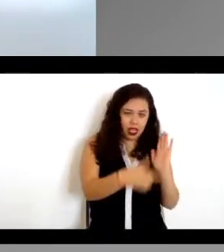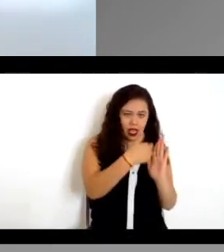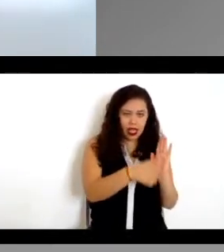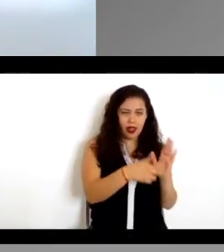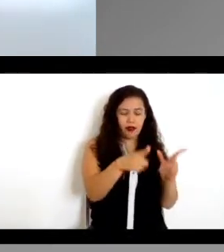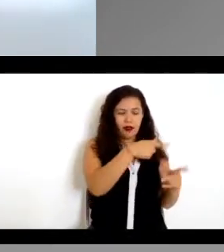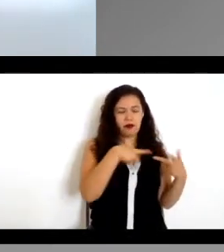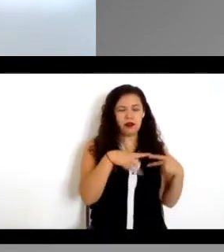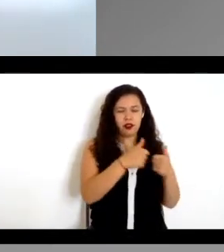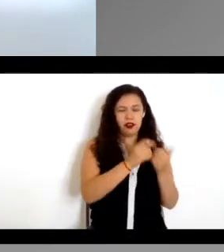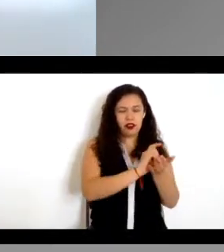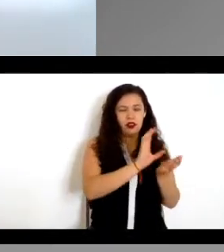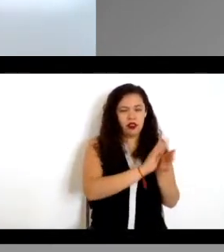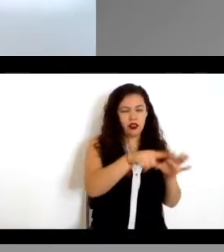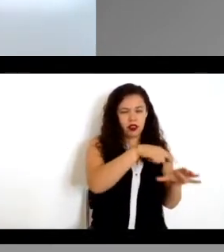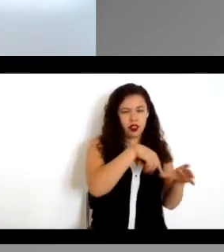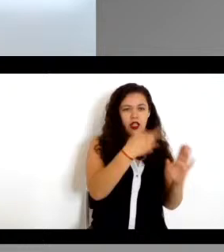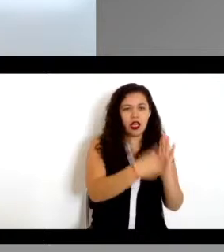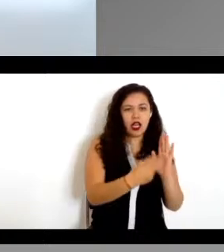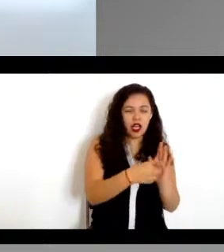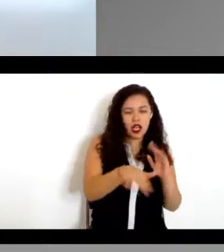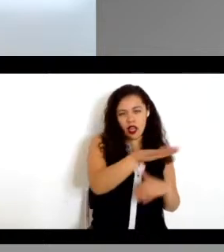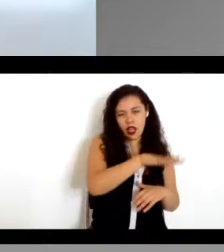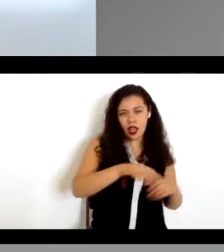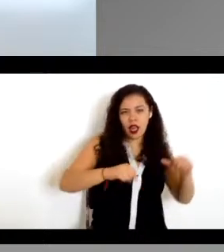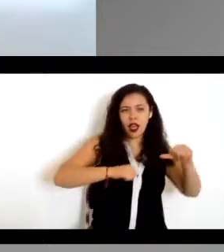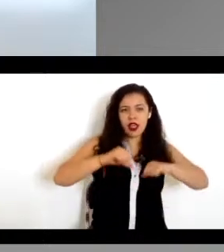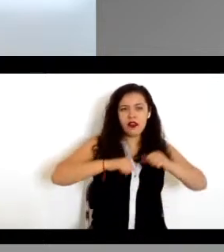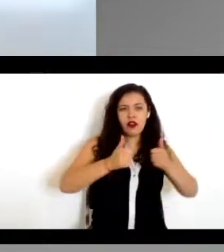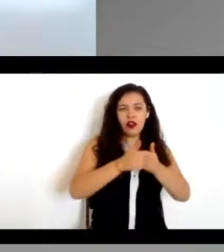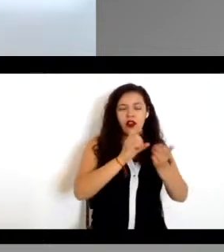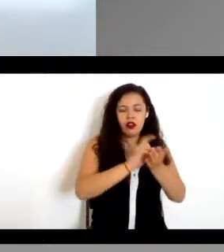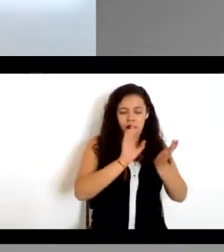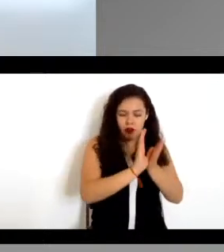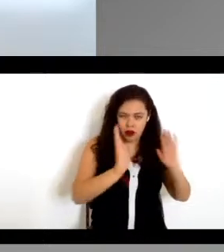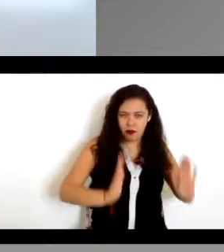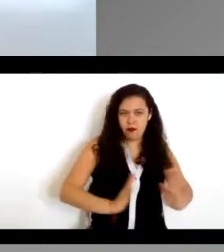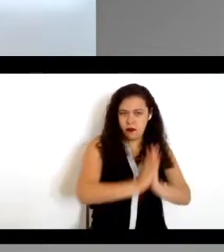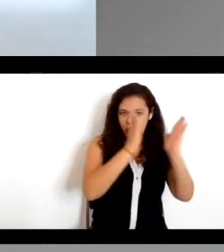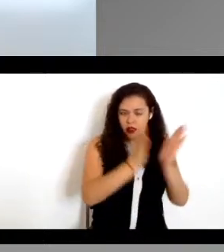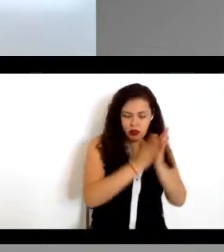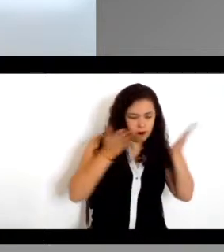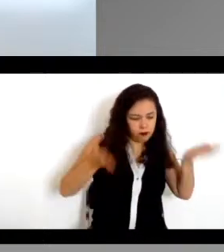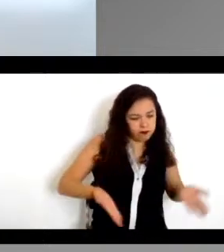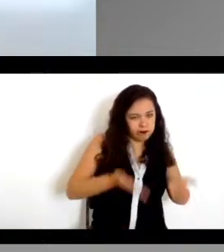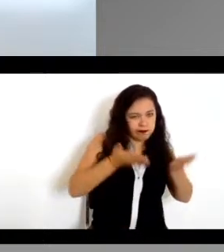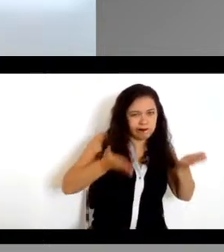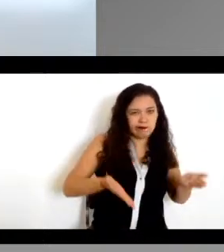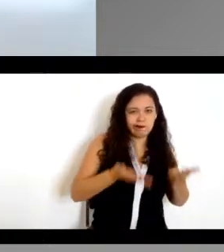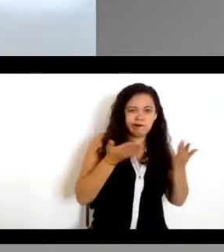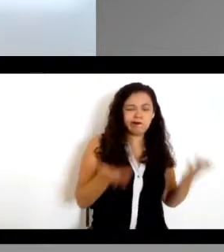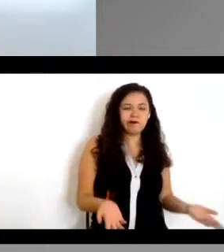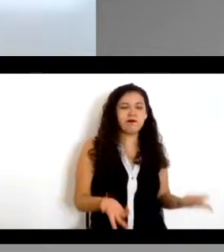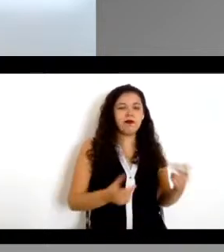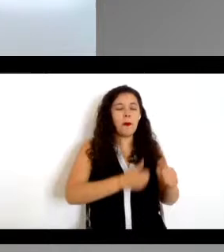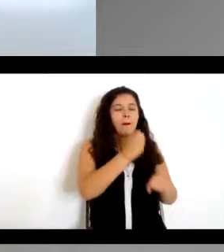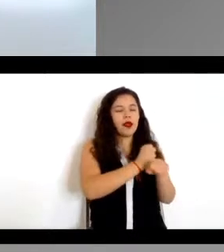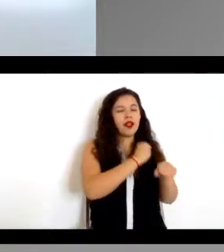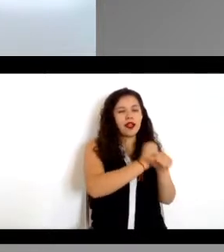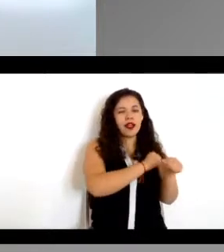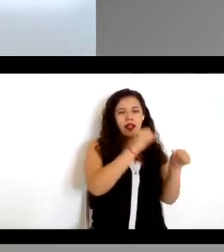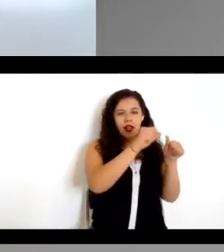promoviendo actividades en espacios donde participan personas con discapacidad. Utilizamos las prácticas artísticas con el